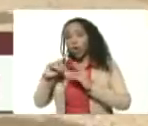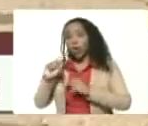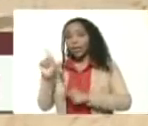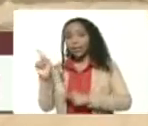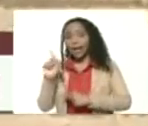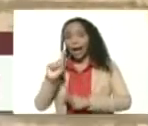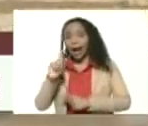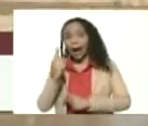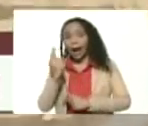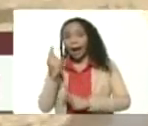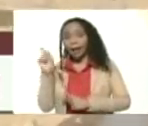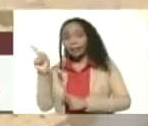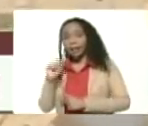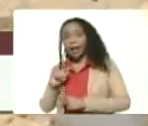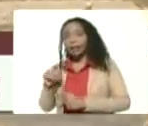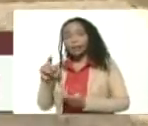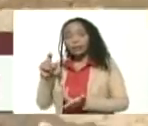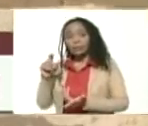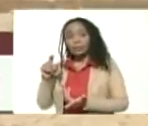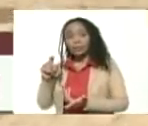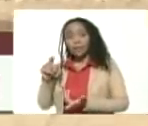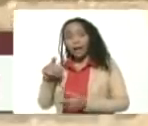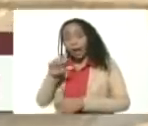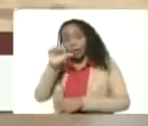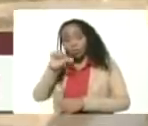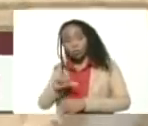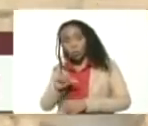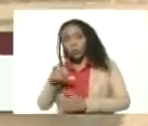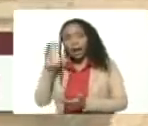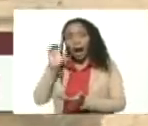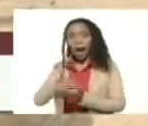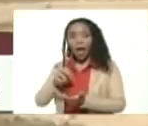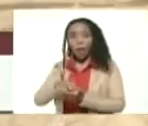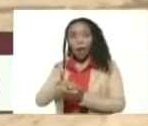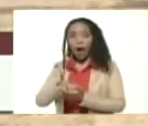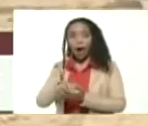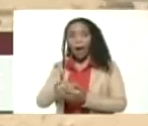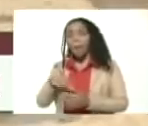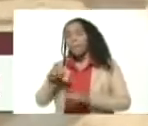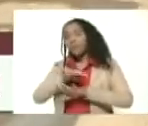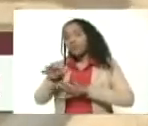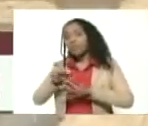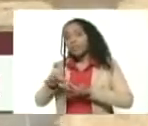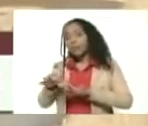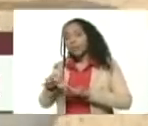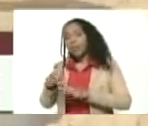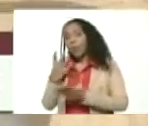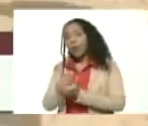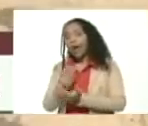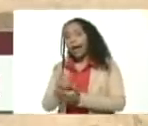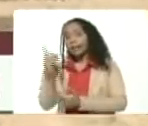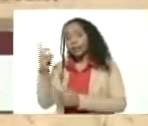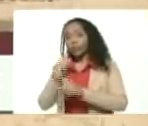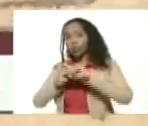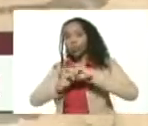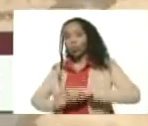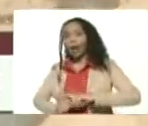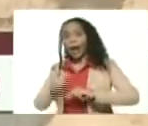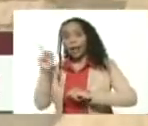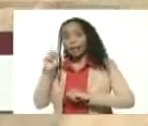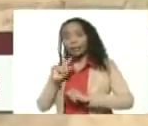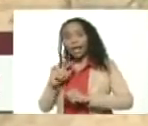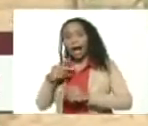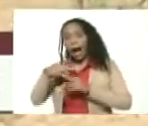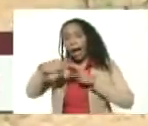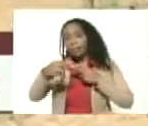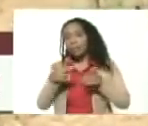desde Mellado, parte sur de Aragua, municipio Monaga, que también se suman a estas hectáreas,